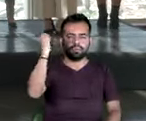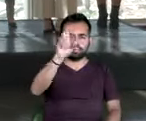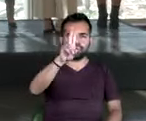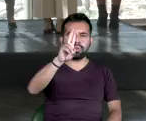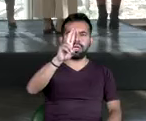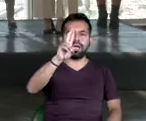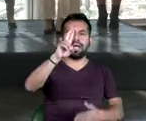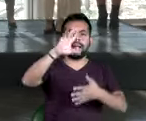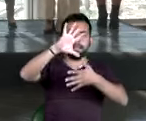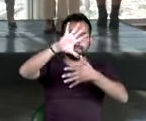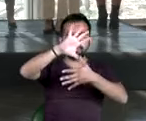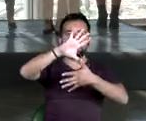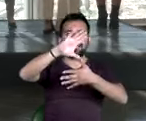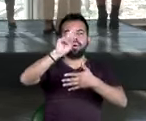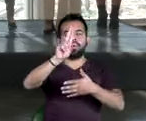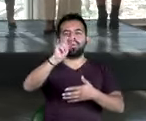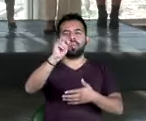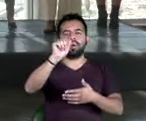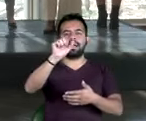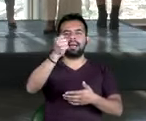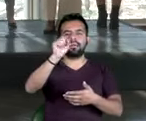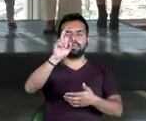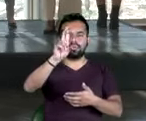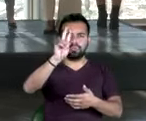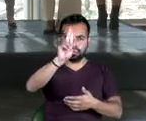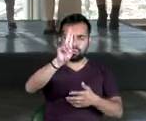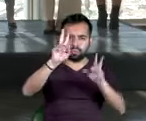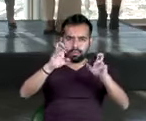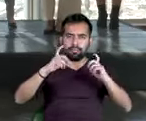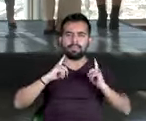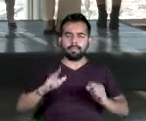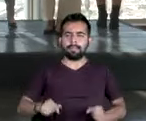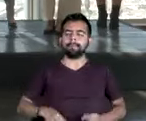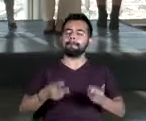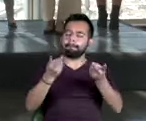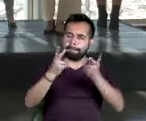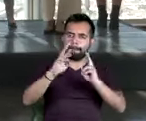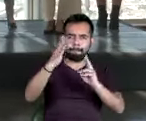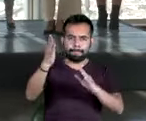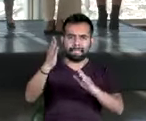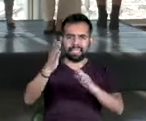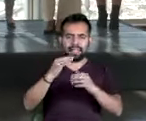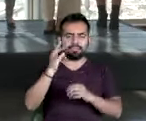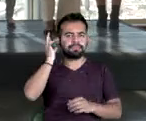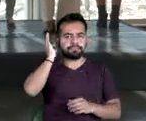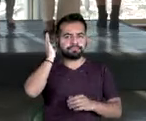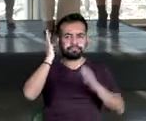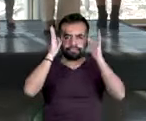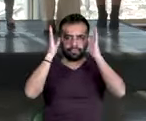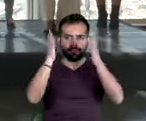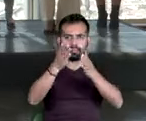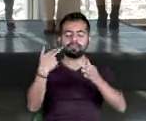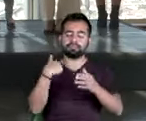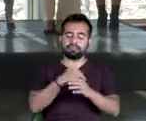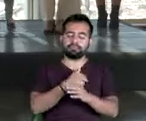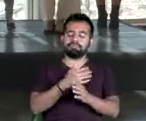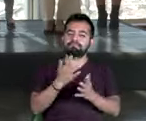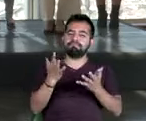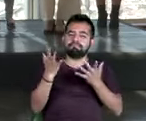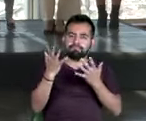de Salud de la UNASUR, que es tan importante los elementos de integración regional que esperemos